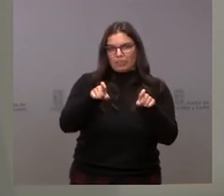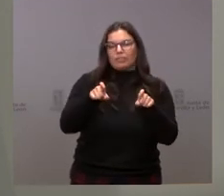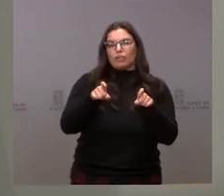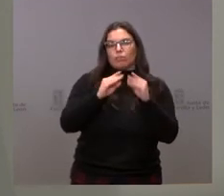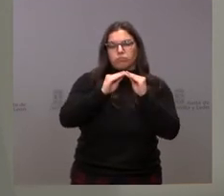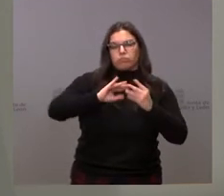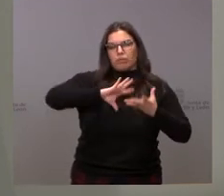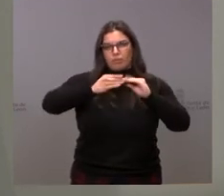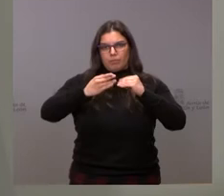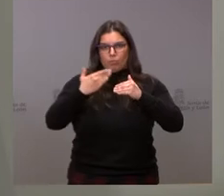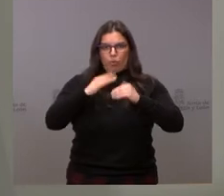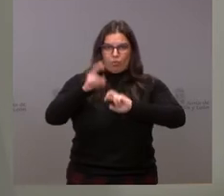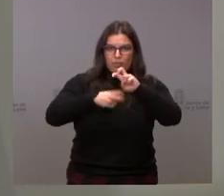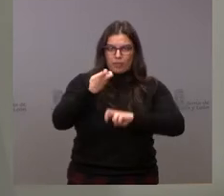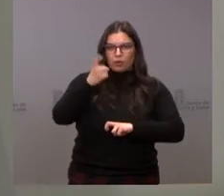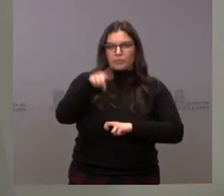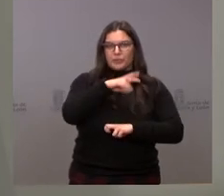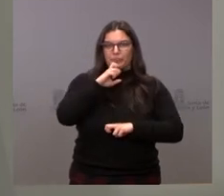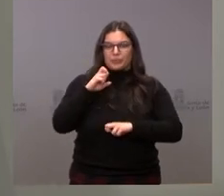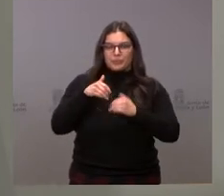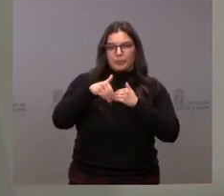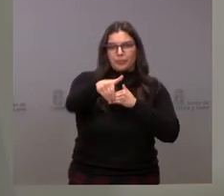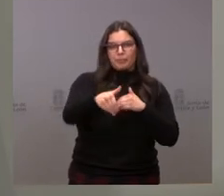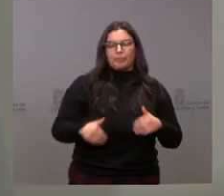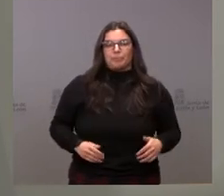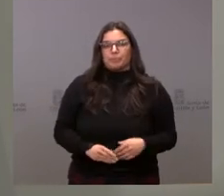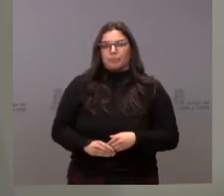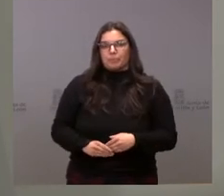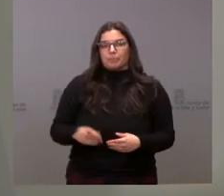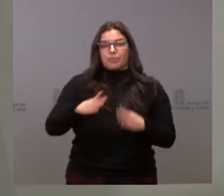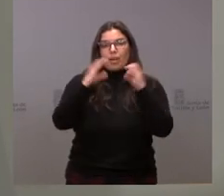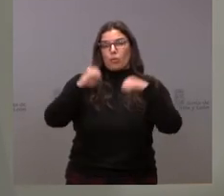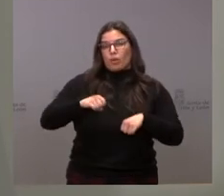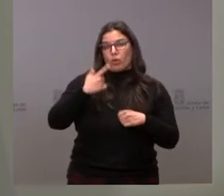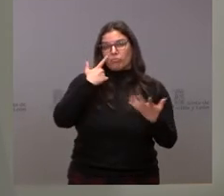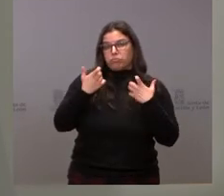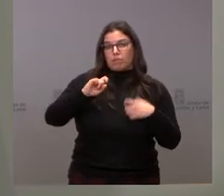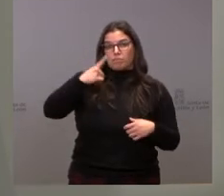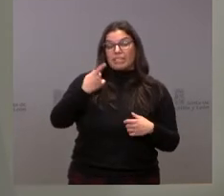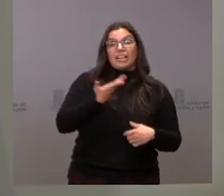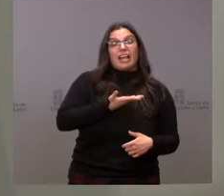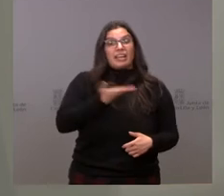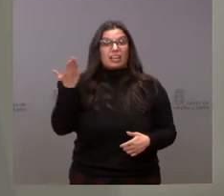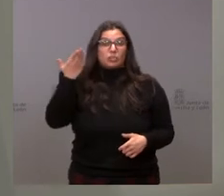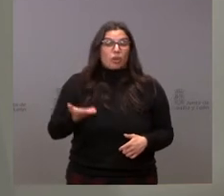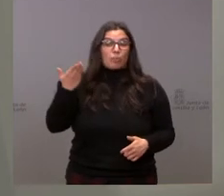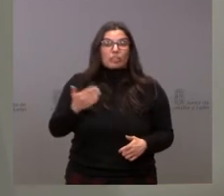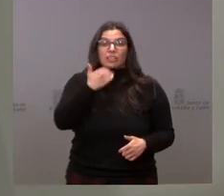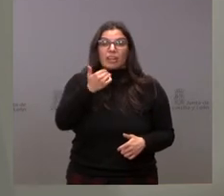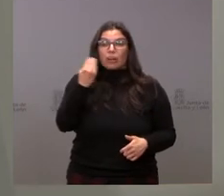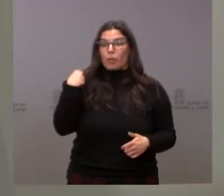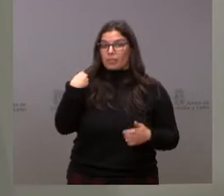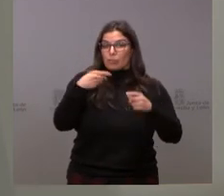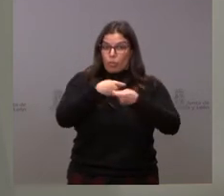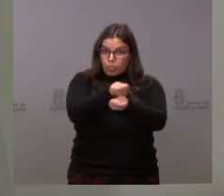modernizar y mantener durante ese periodo estos son los acuerdos más relevantes el resto de los que puedan ser importantes los tienen